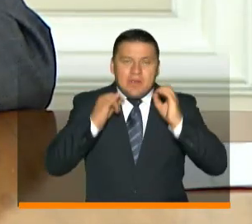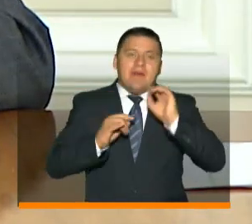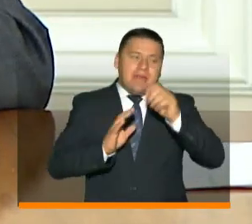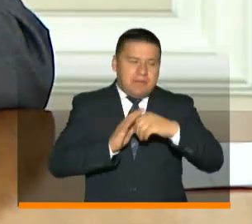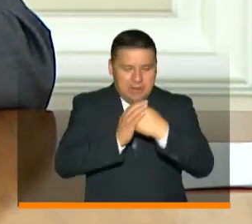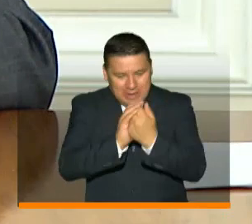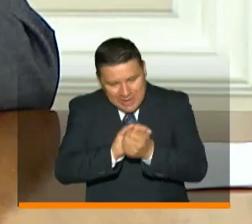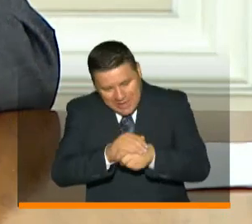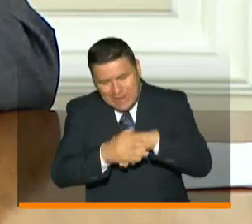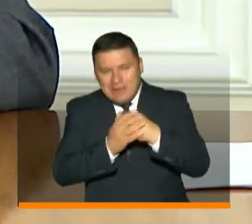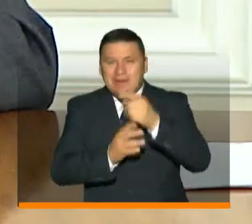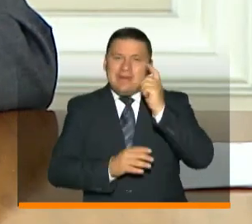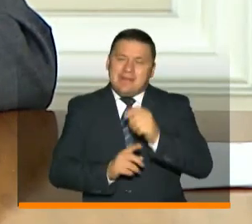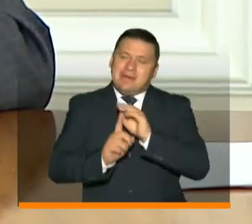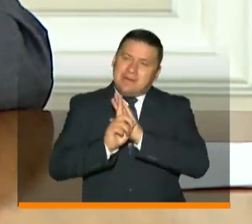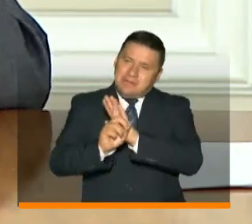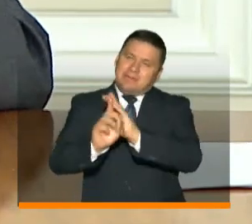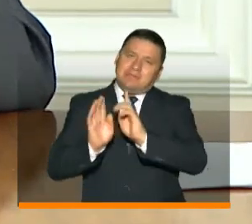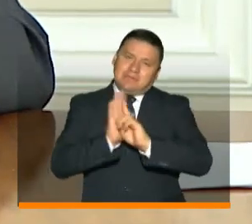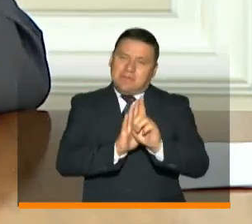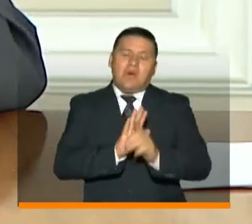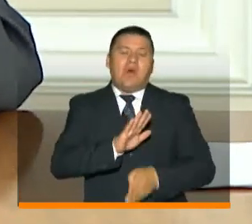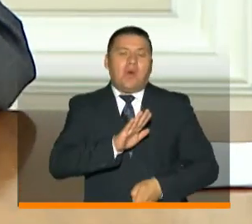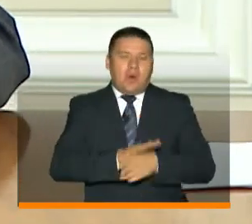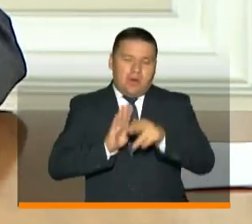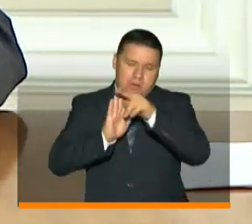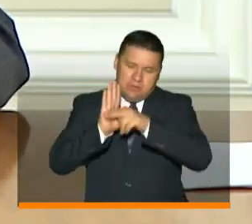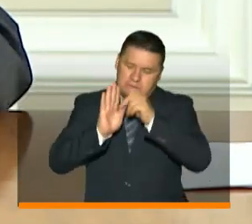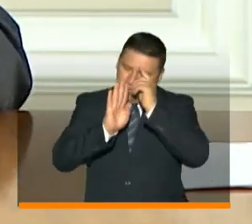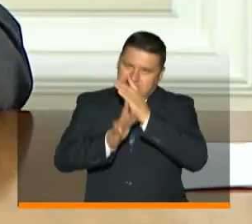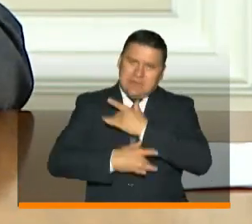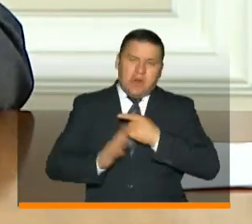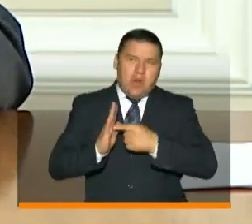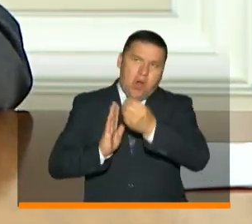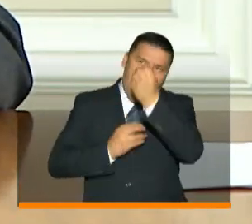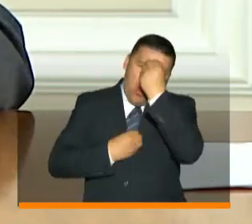manos, distanciamiento físico y seguimiento de los protocolos de bioseguridad, señor presidente.